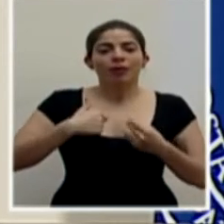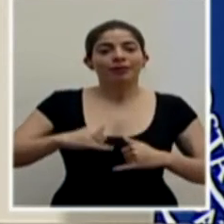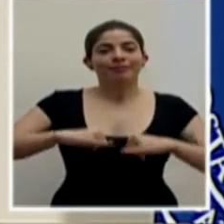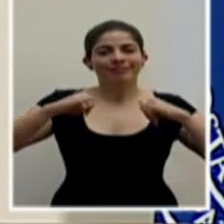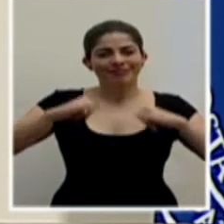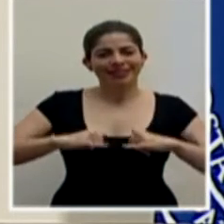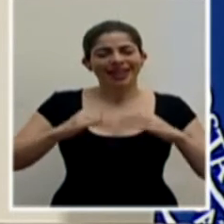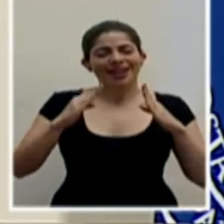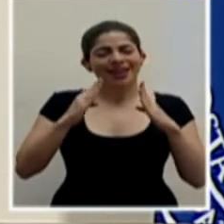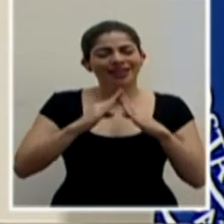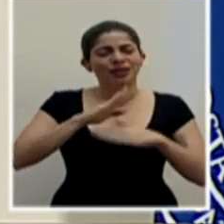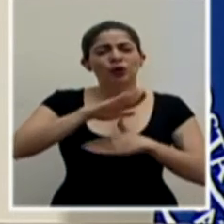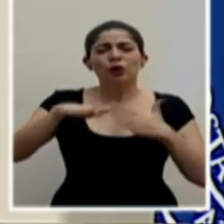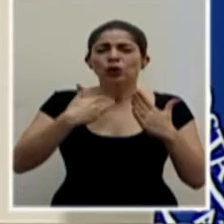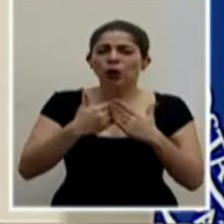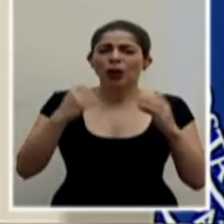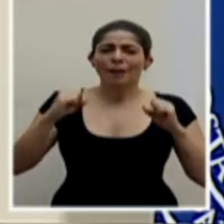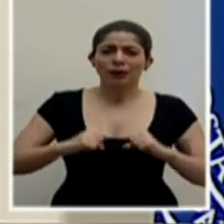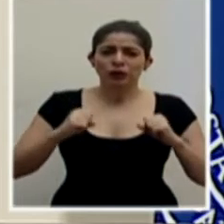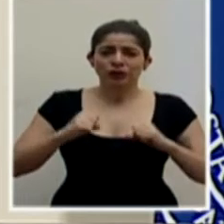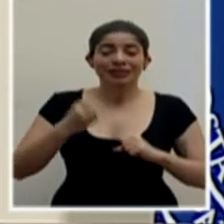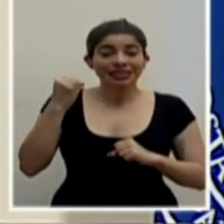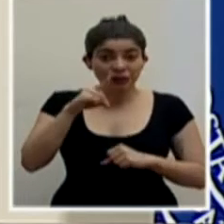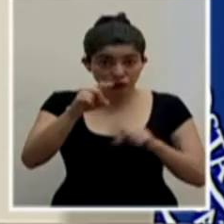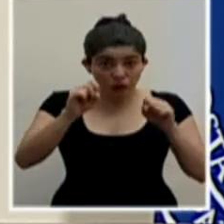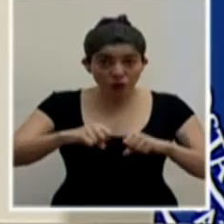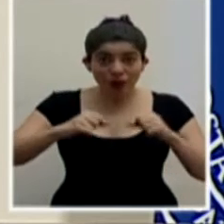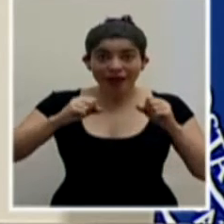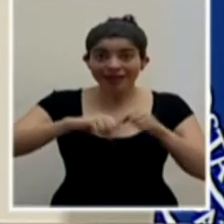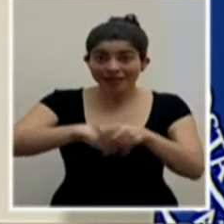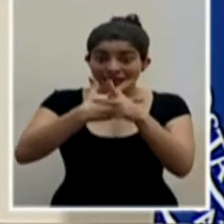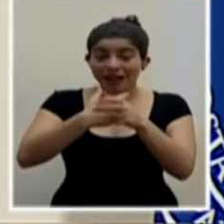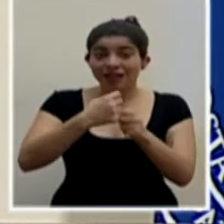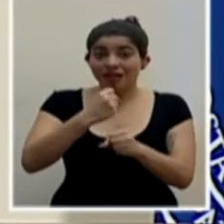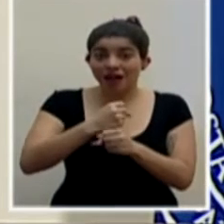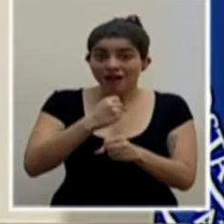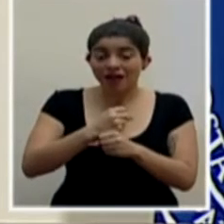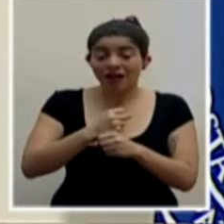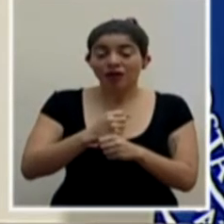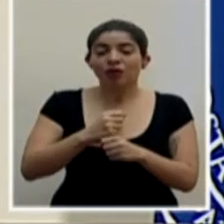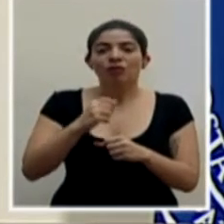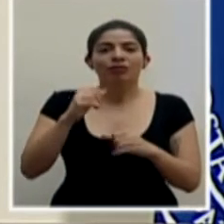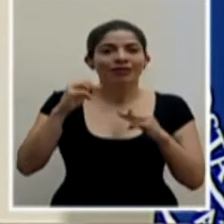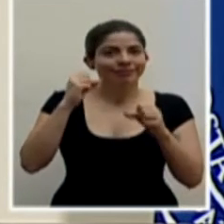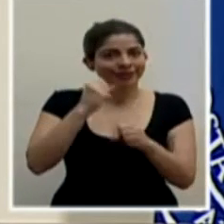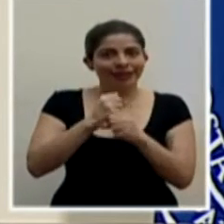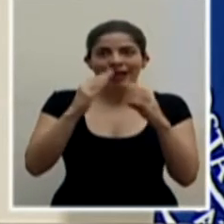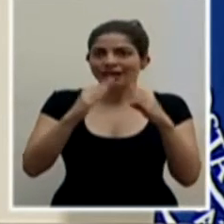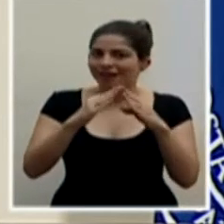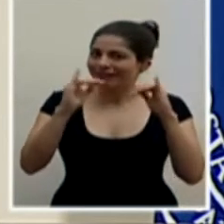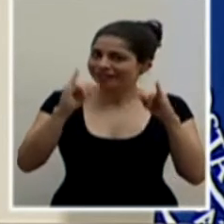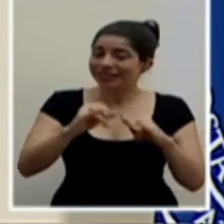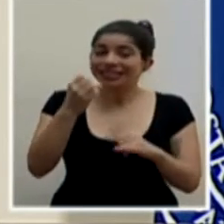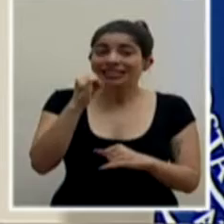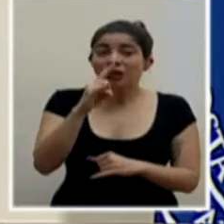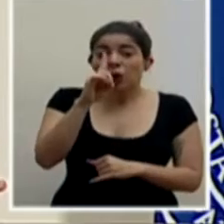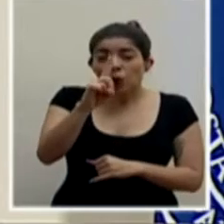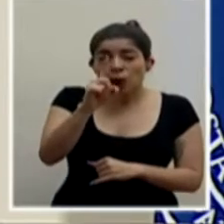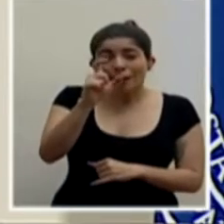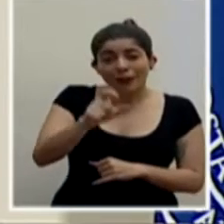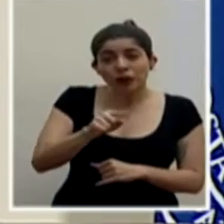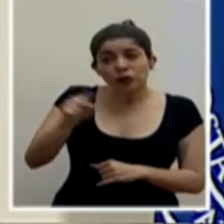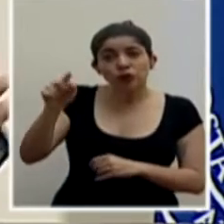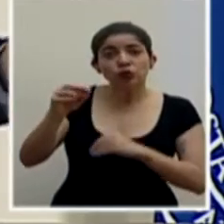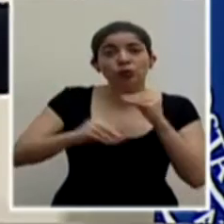casa en la medida de lo posible. Si puede teletrabajar, teletrabaje. Si puede que solo una persona vaya a un supermercado, que sea